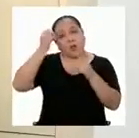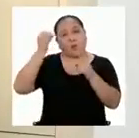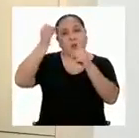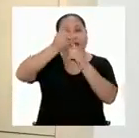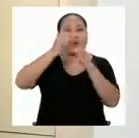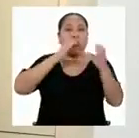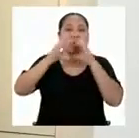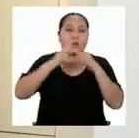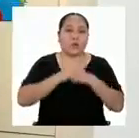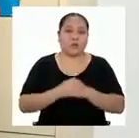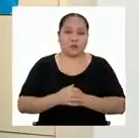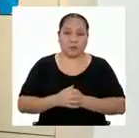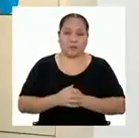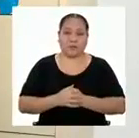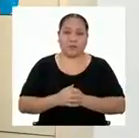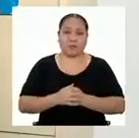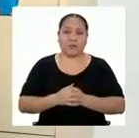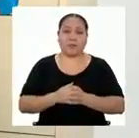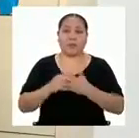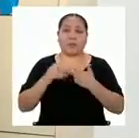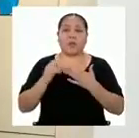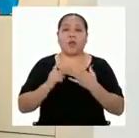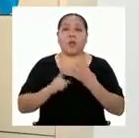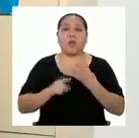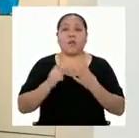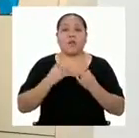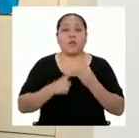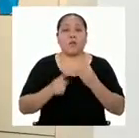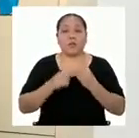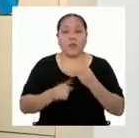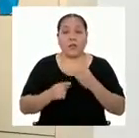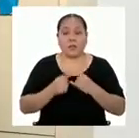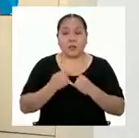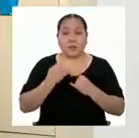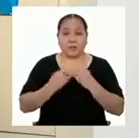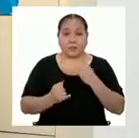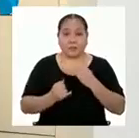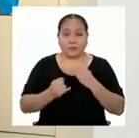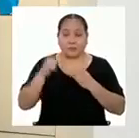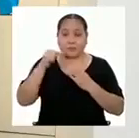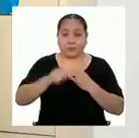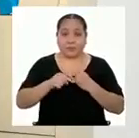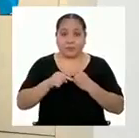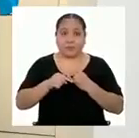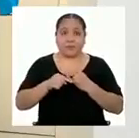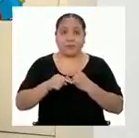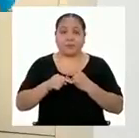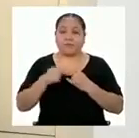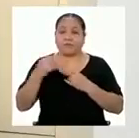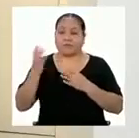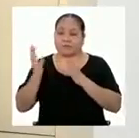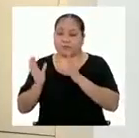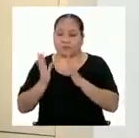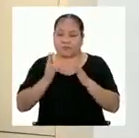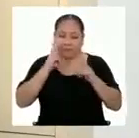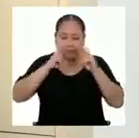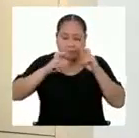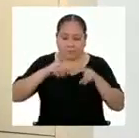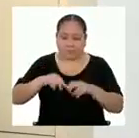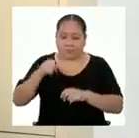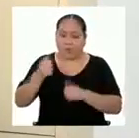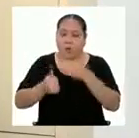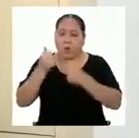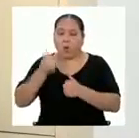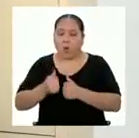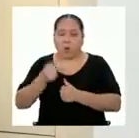comunicativo. Finalmente, la lectura de los textos permitió desarrollar un proceso activo de construcción del sentido del